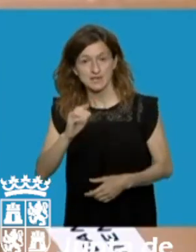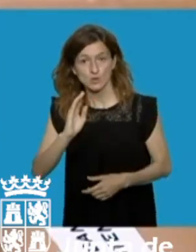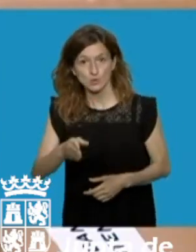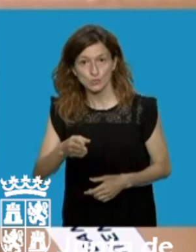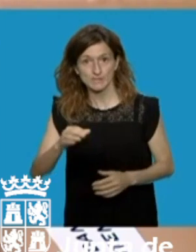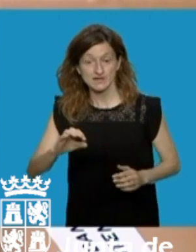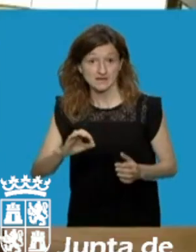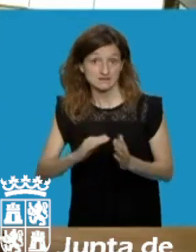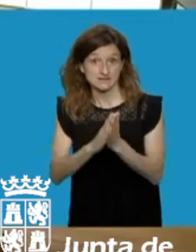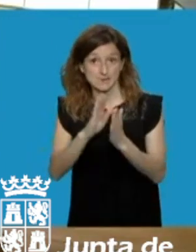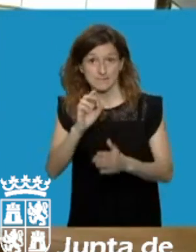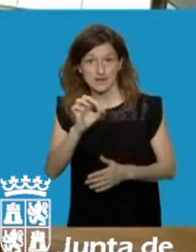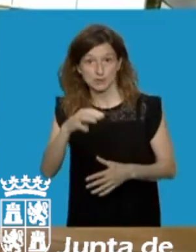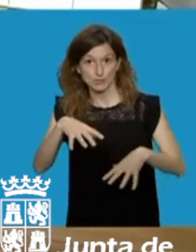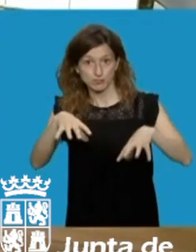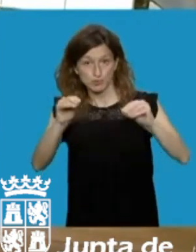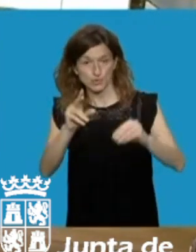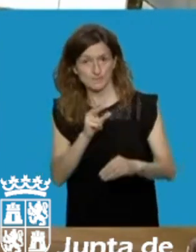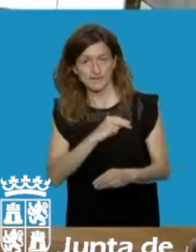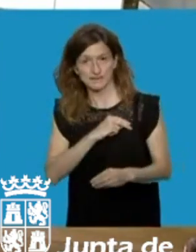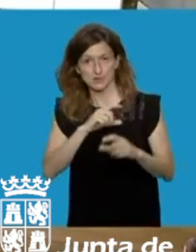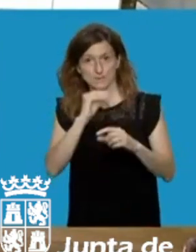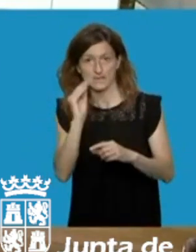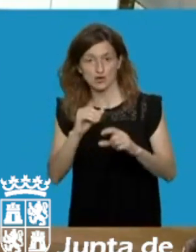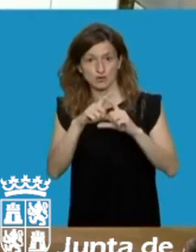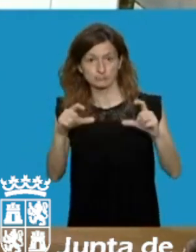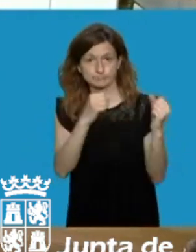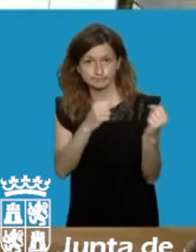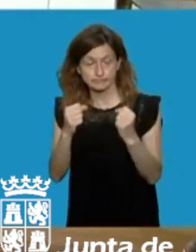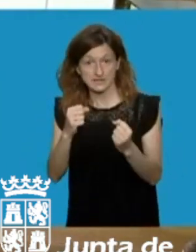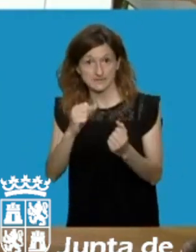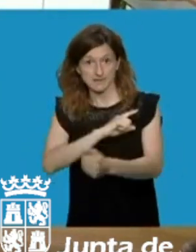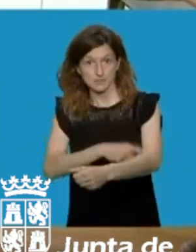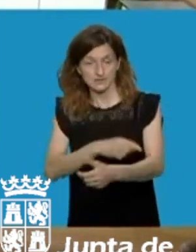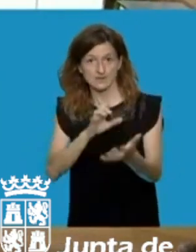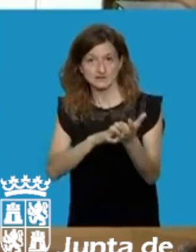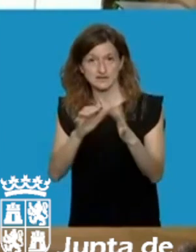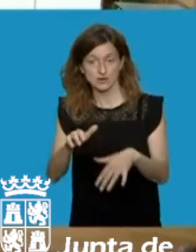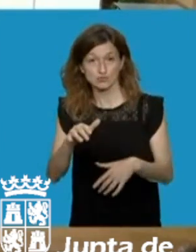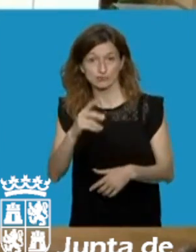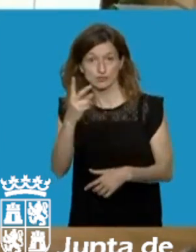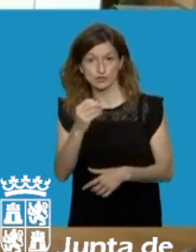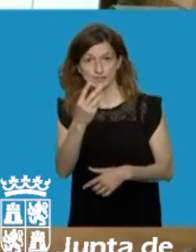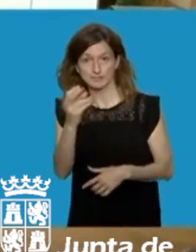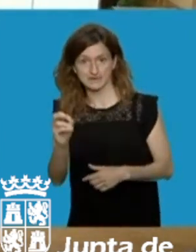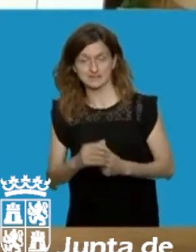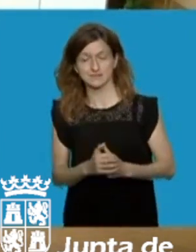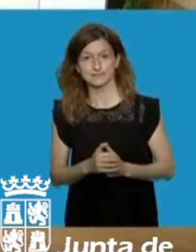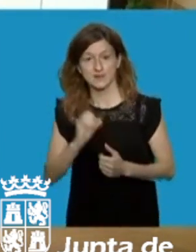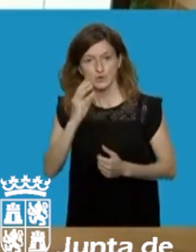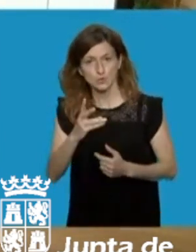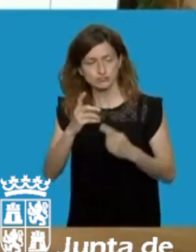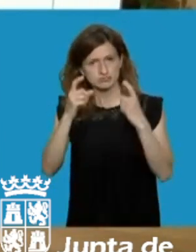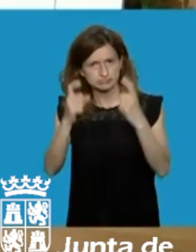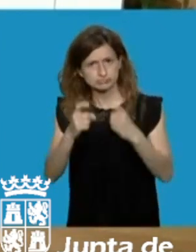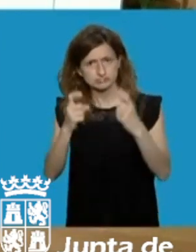Hereda San Pablo Burgos, premio a la mejor entidad deportiva de Castilla y León en 2020. Un club hecho a sí mismo, con esfuerzo